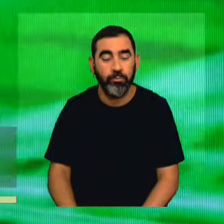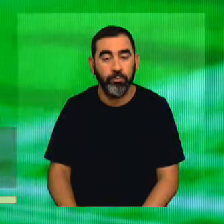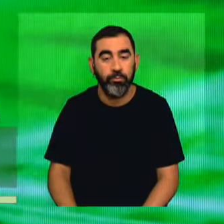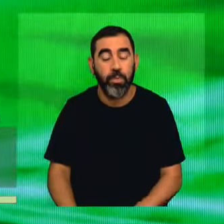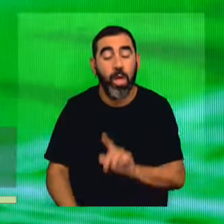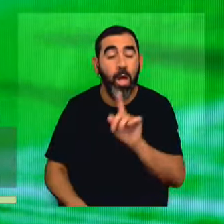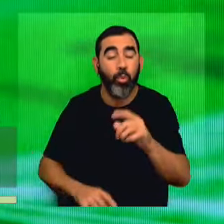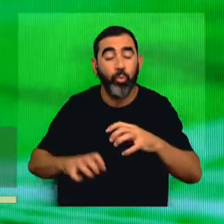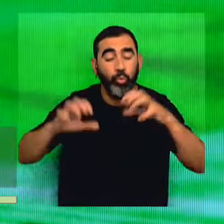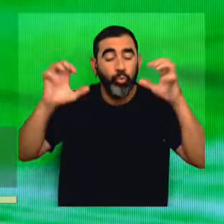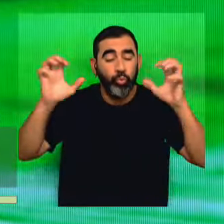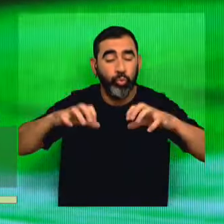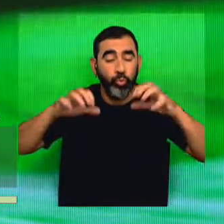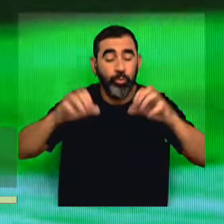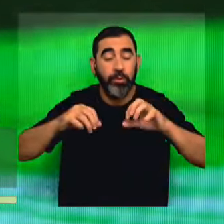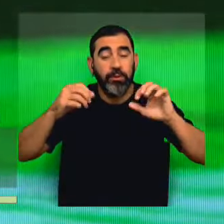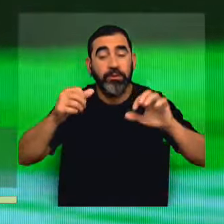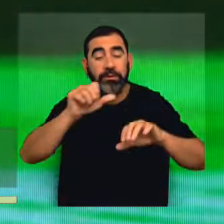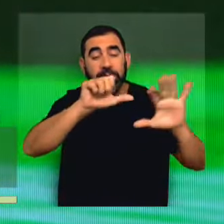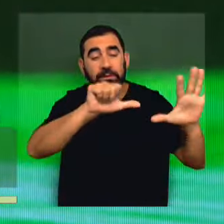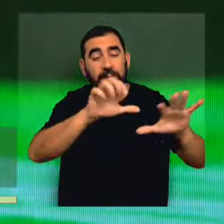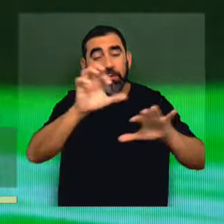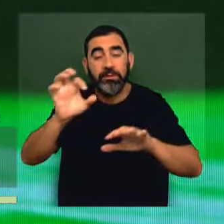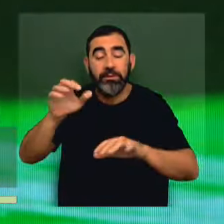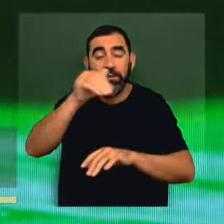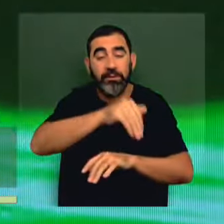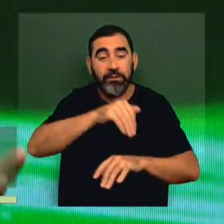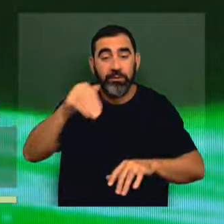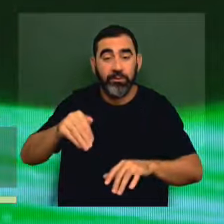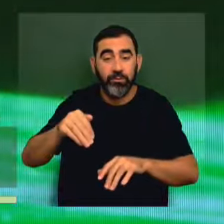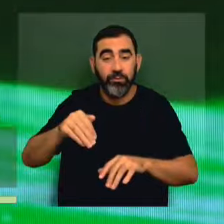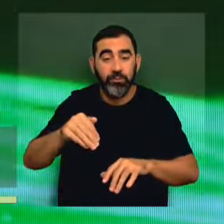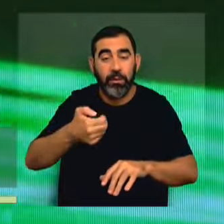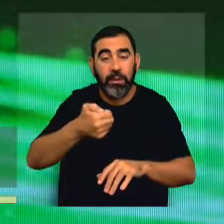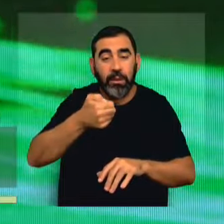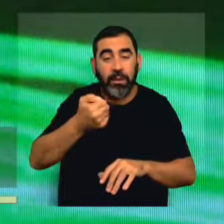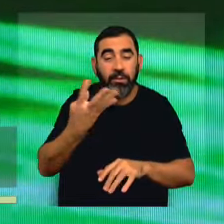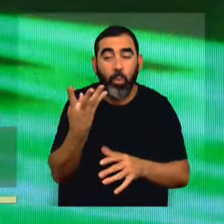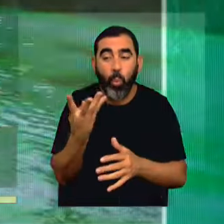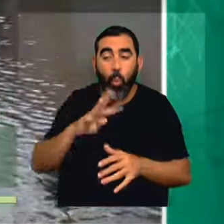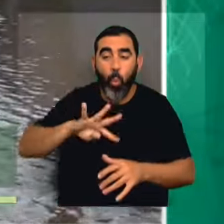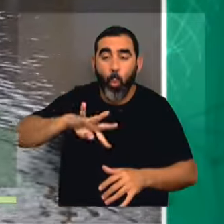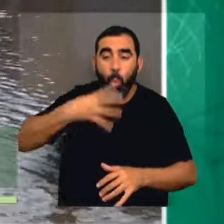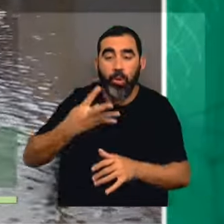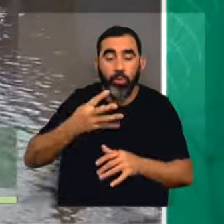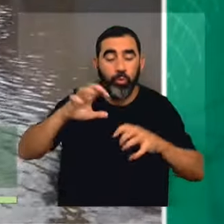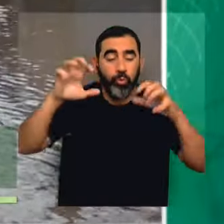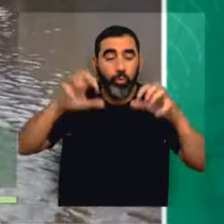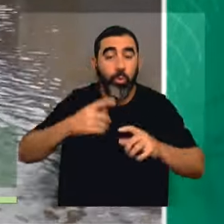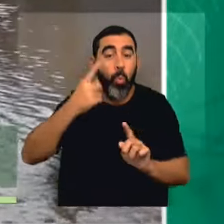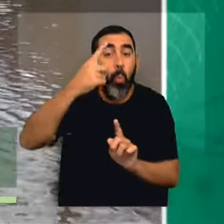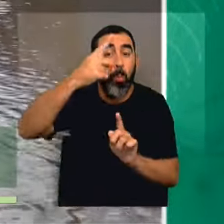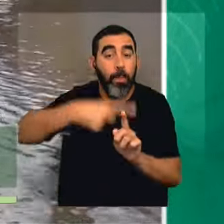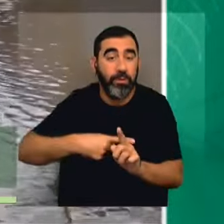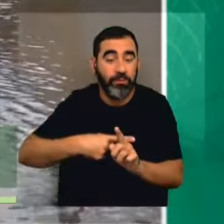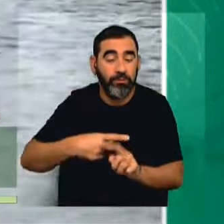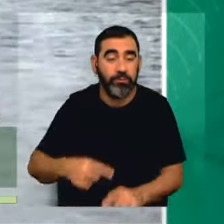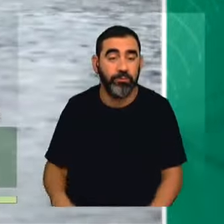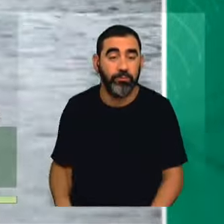lugares llovieron cerca de 600 mm que es casi cuatro veces lo que llueve en un mes Está